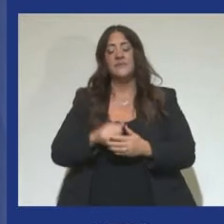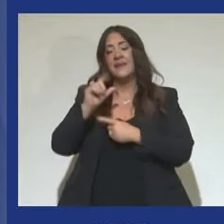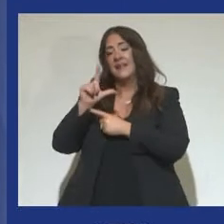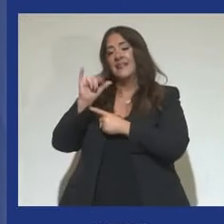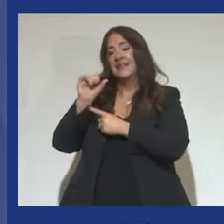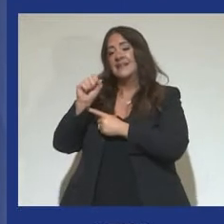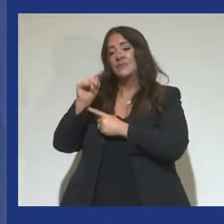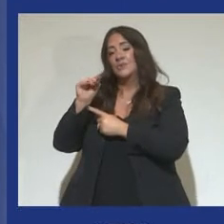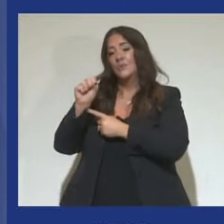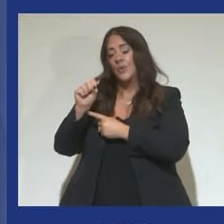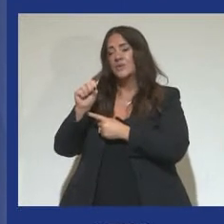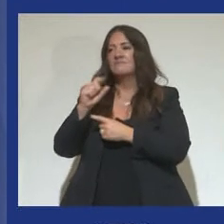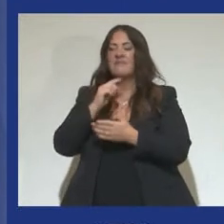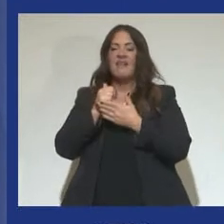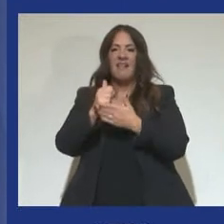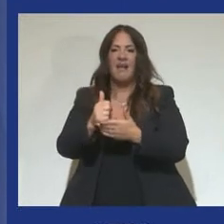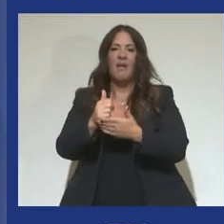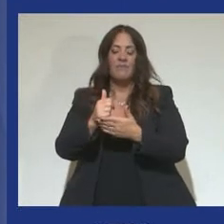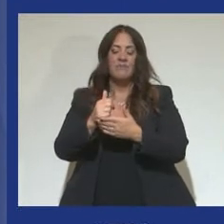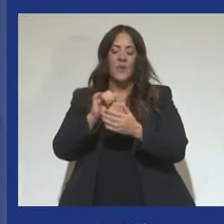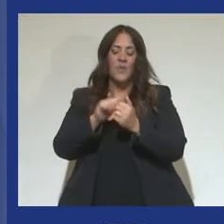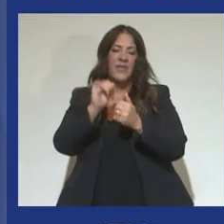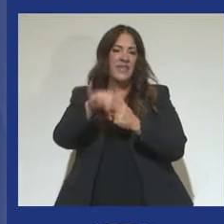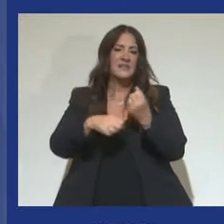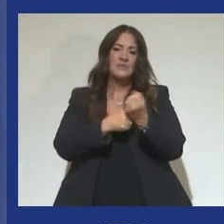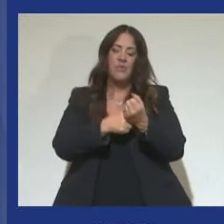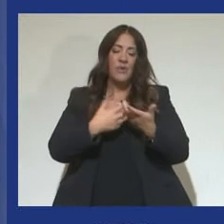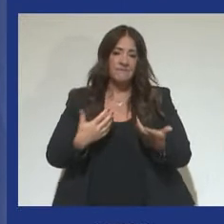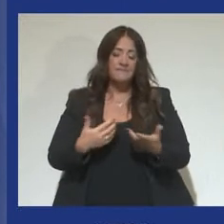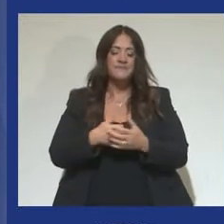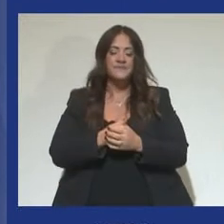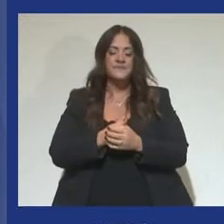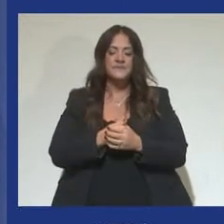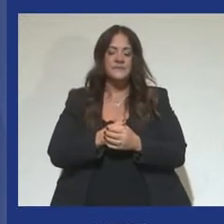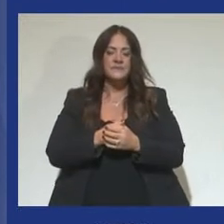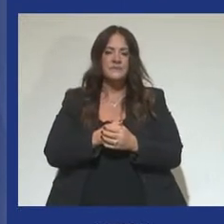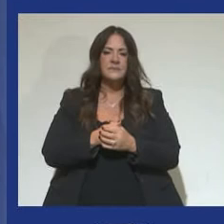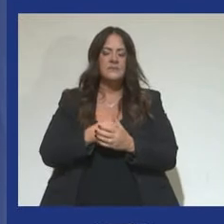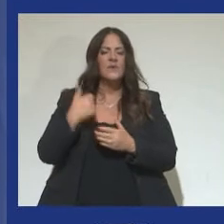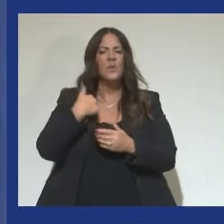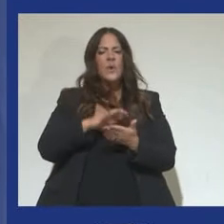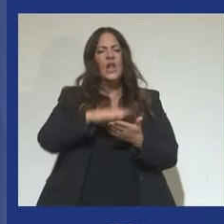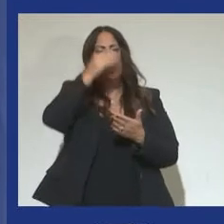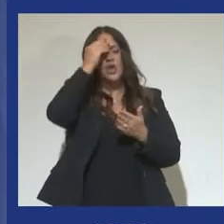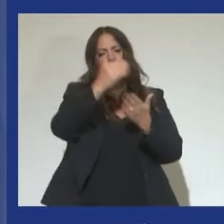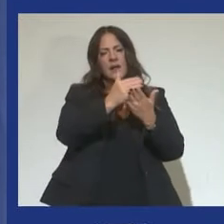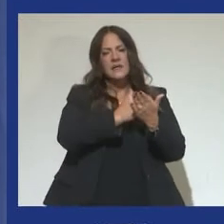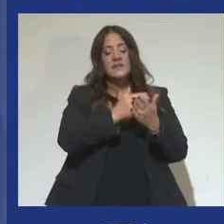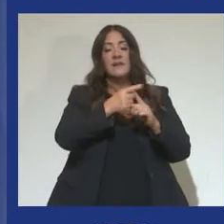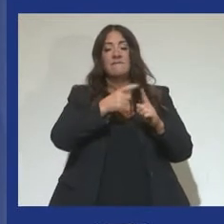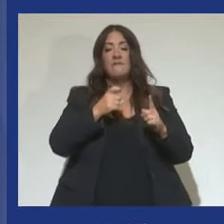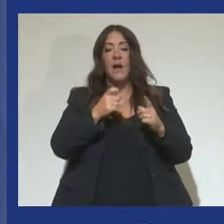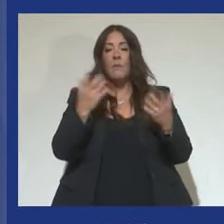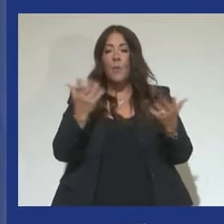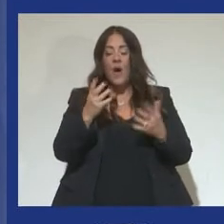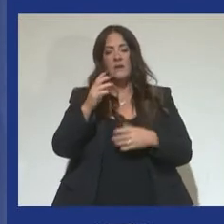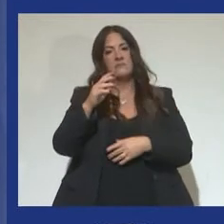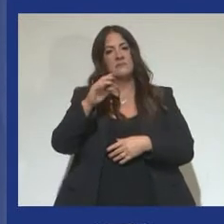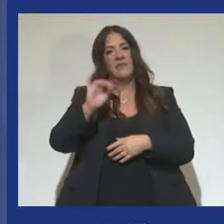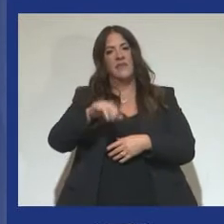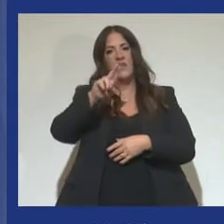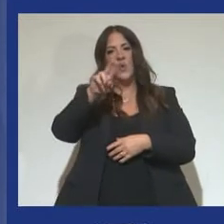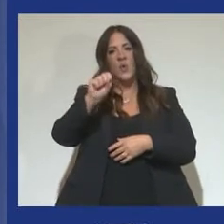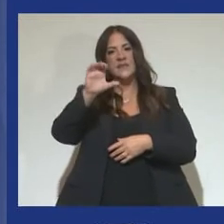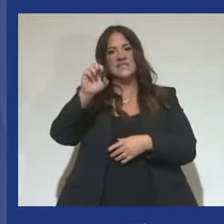adición a listos que ayuda a publicar esa información también estamos tomando nuestras lecciones aprendidas por el censo